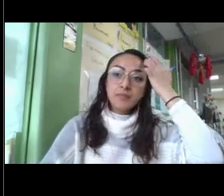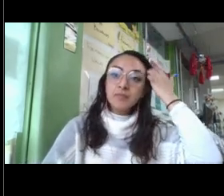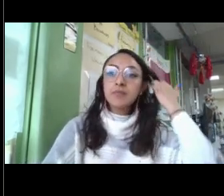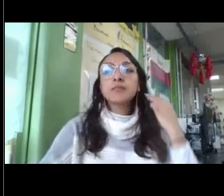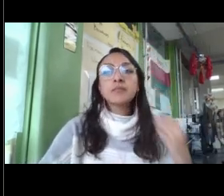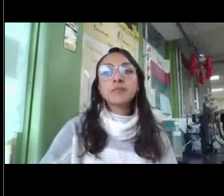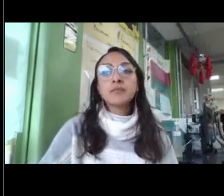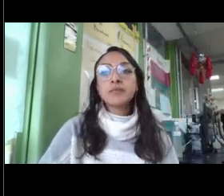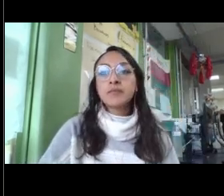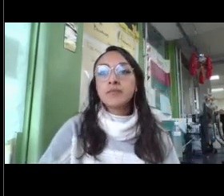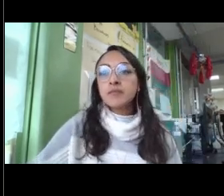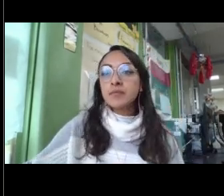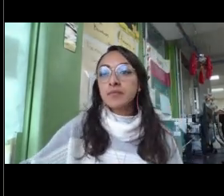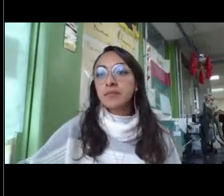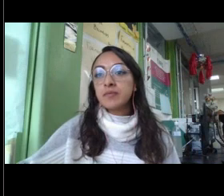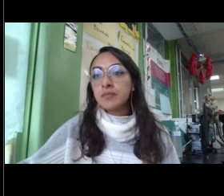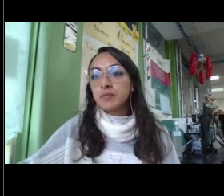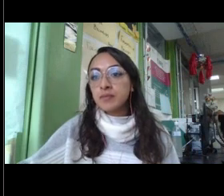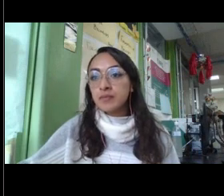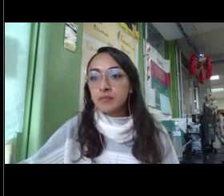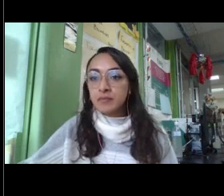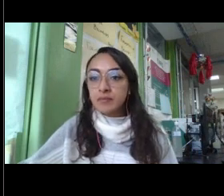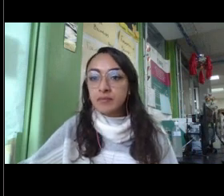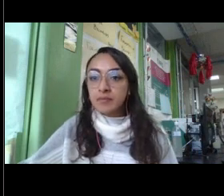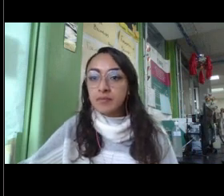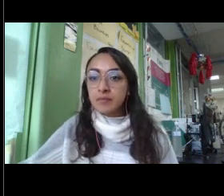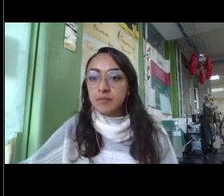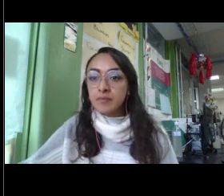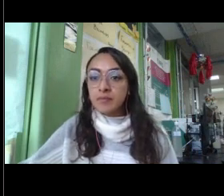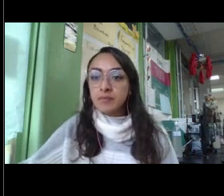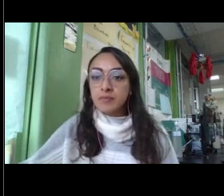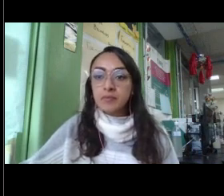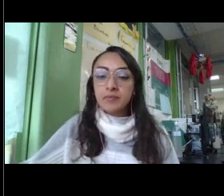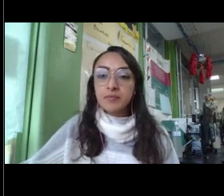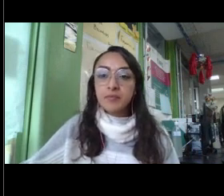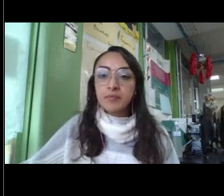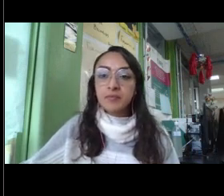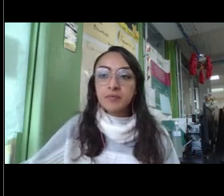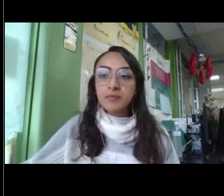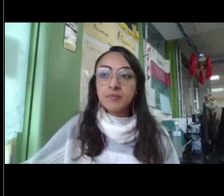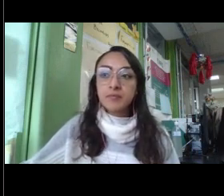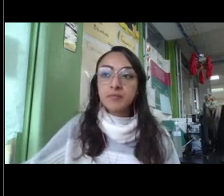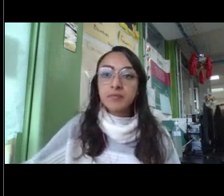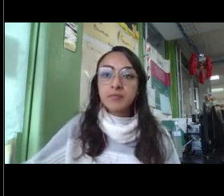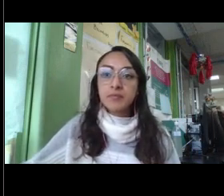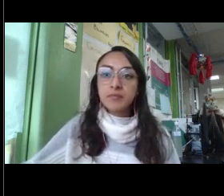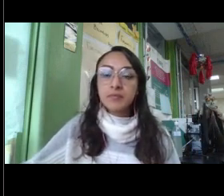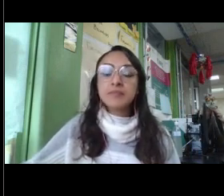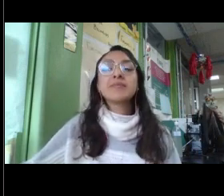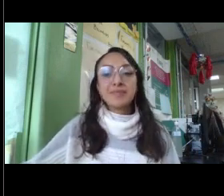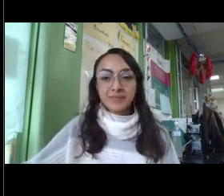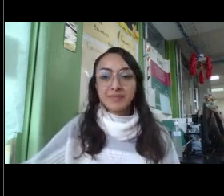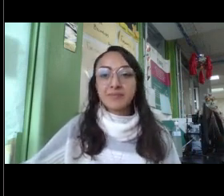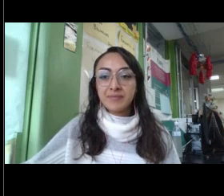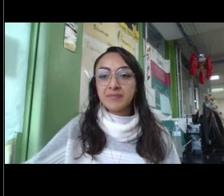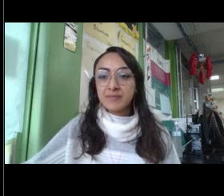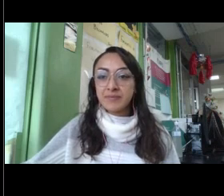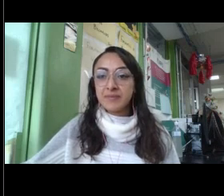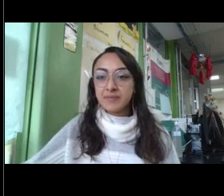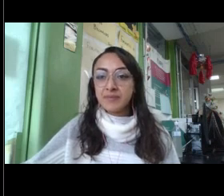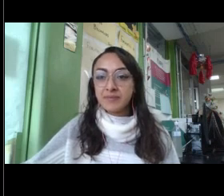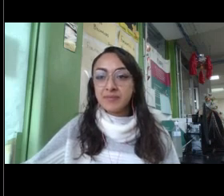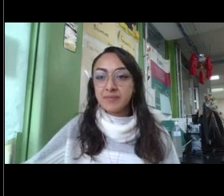mediante una referencia, ¿no? A lo mejor se tocaba un diente o manejaba que era una nariz grande o se tocaba el